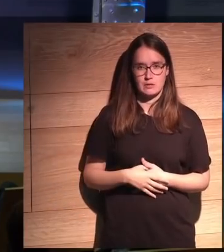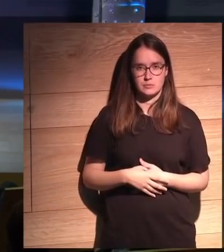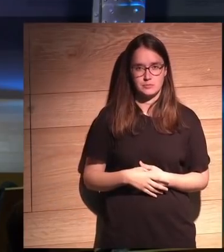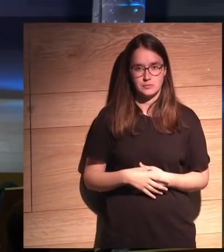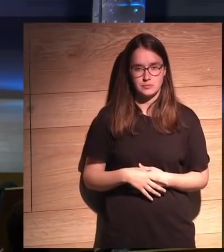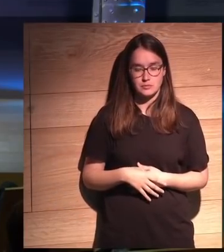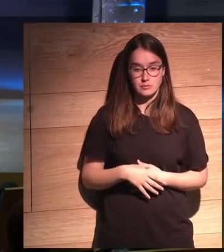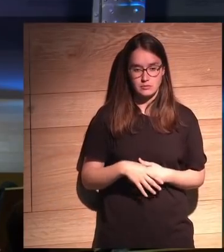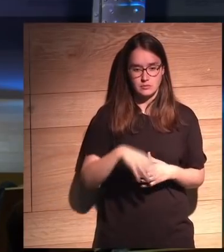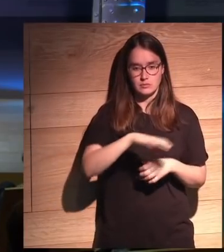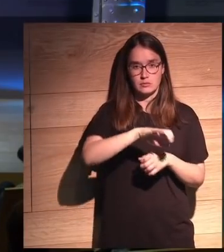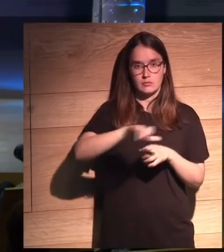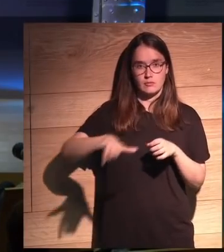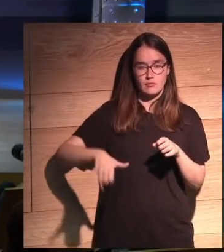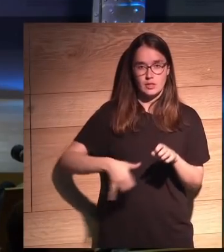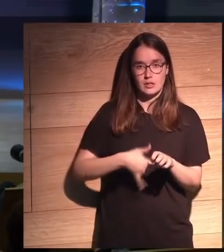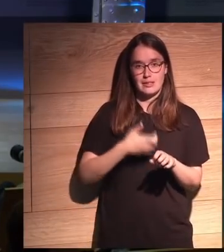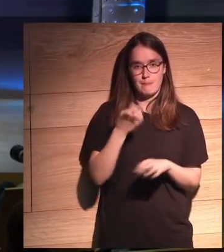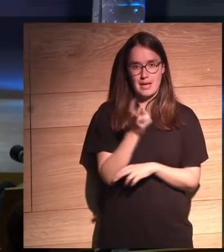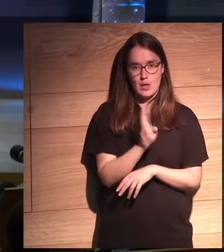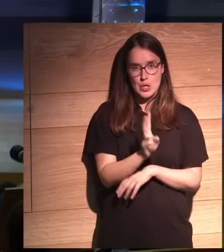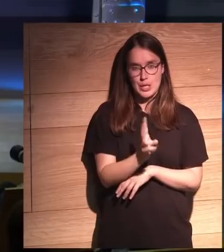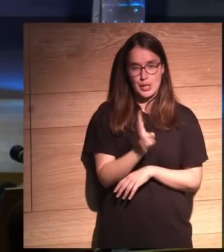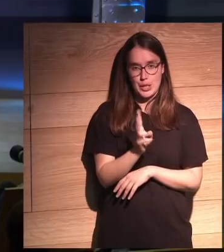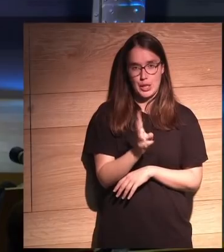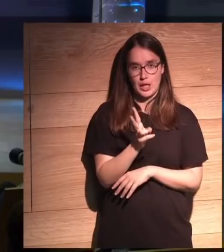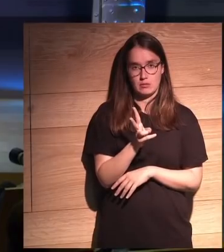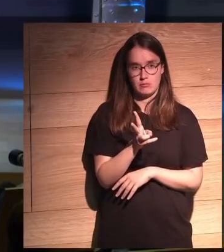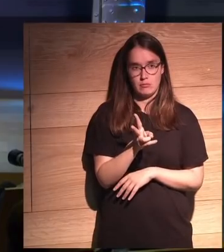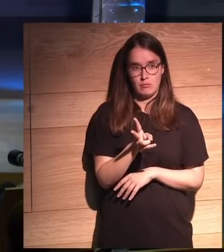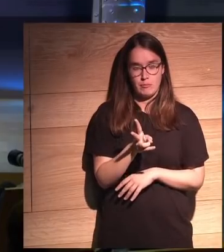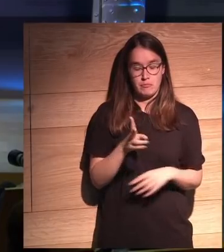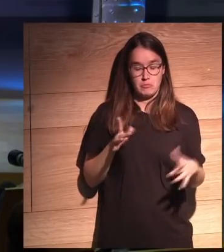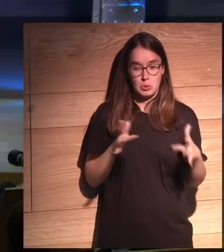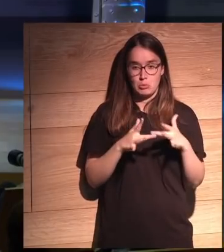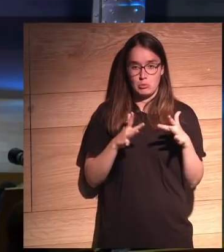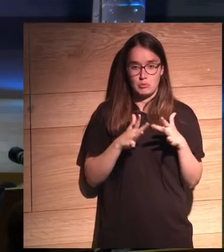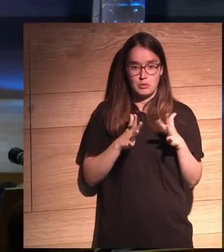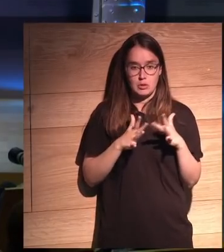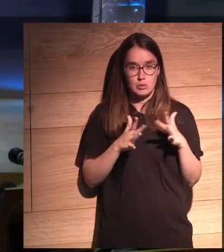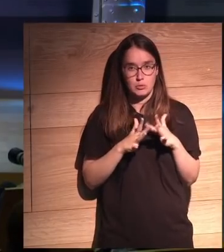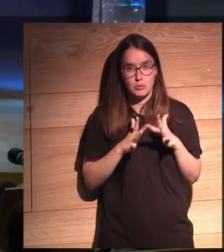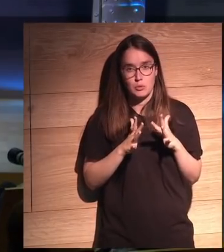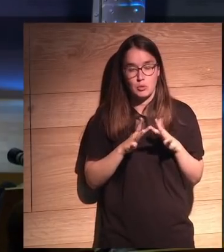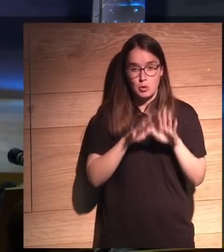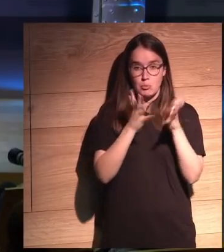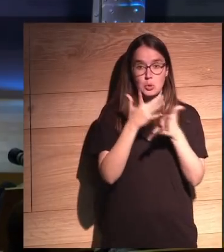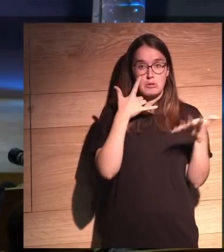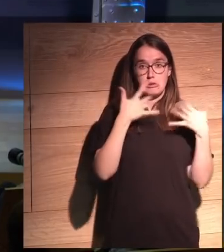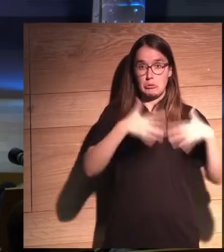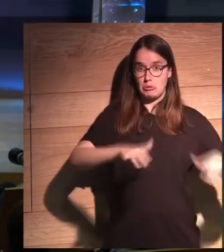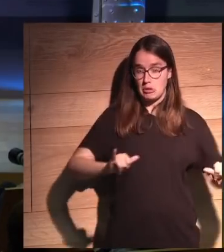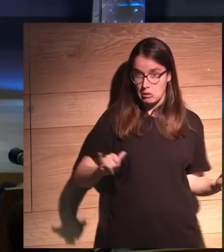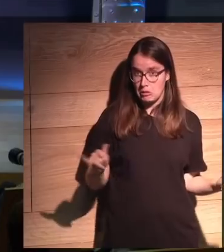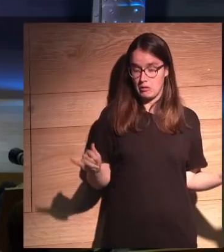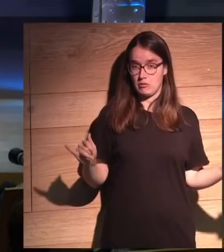el extrarradio provinciano de Valladolid, sin tener ninguna relación con el mundo artístico,